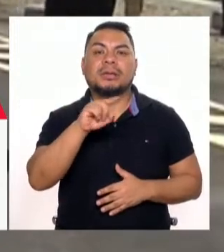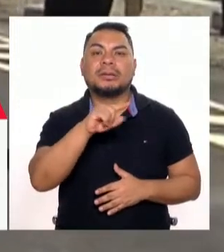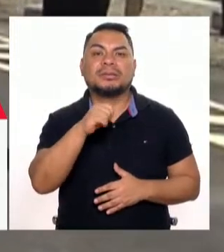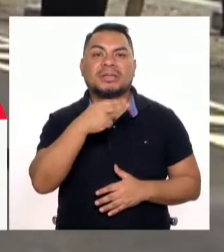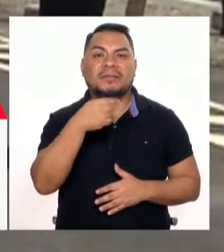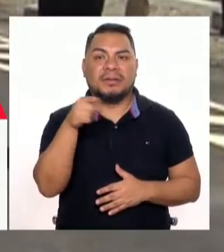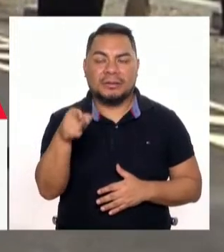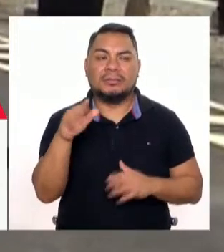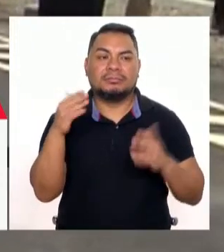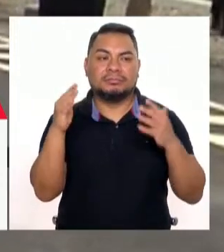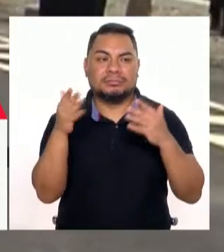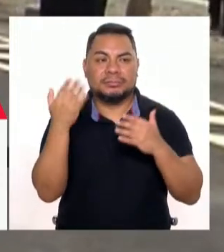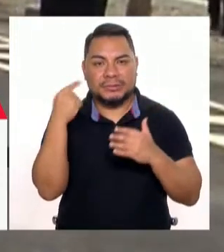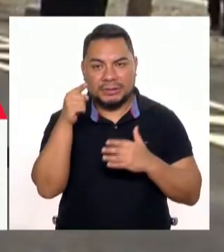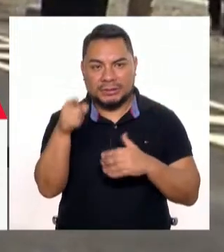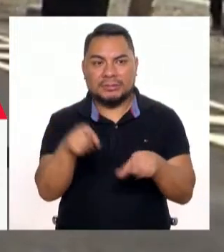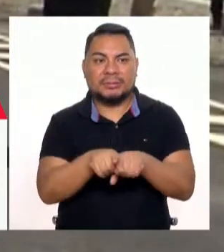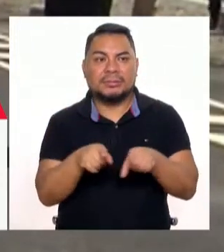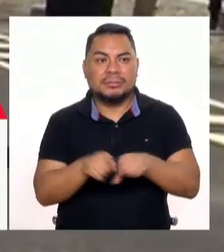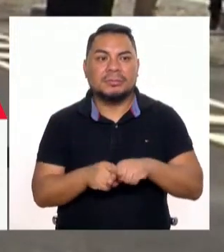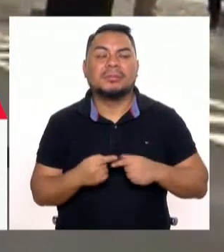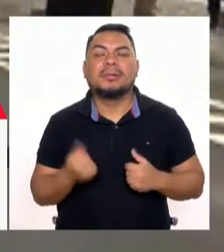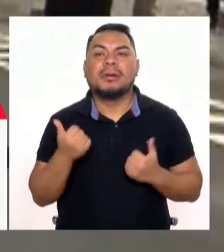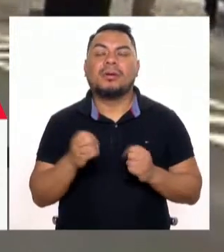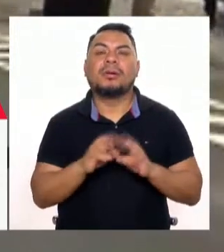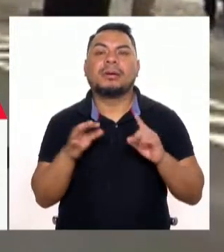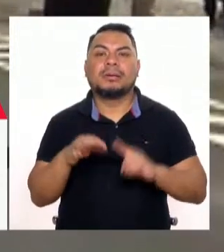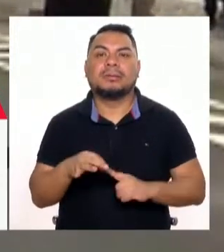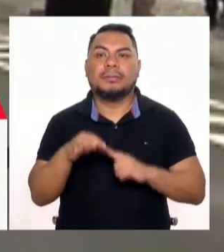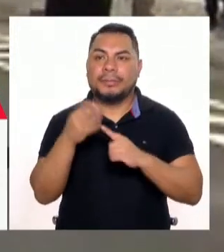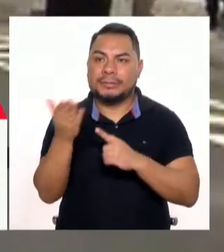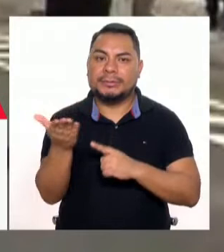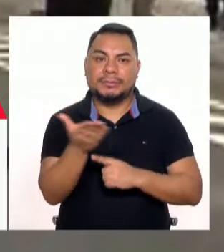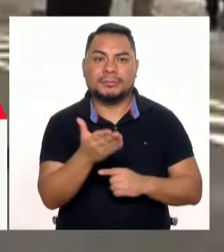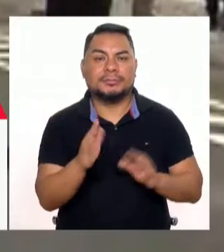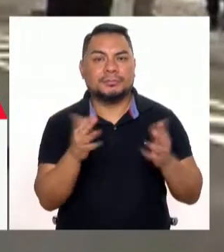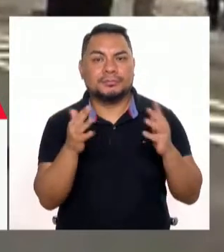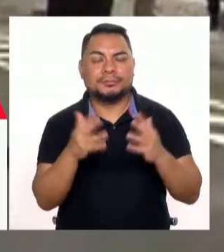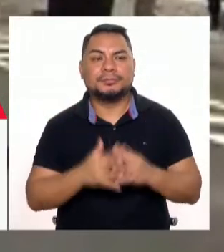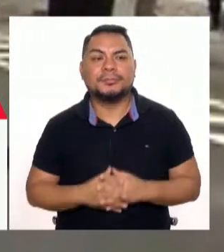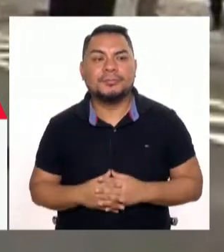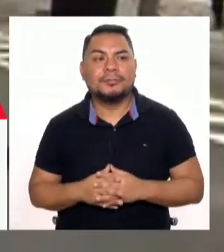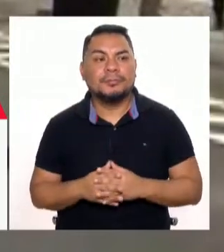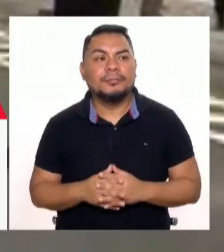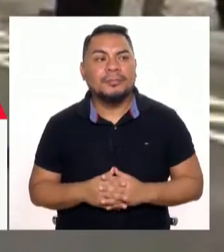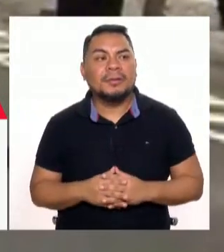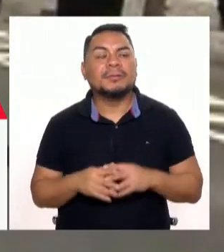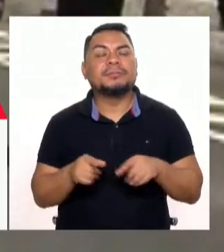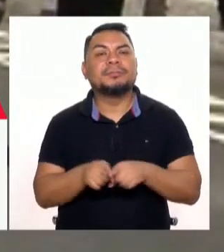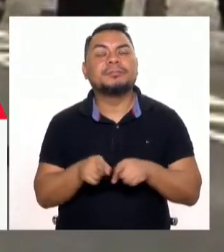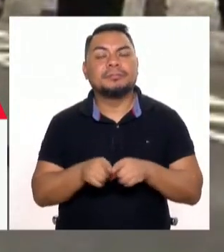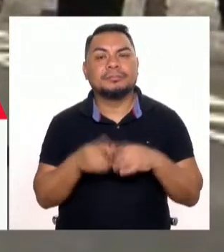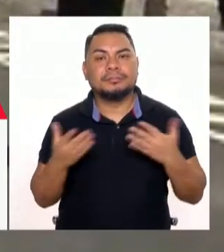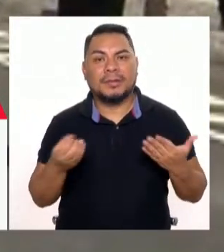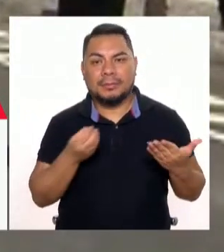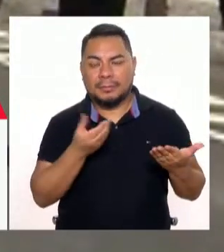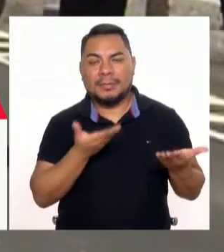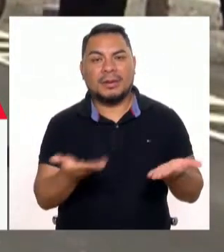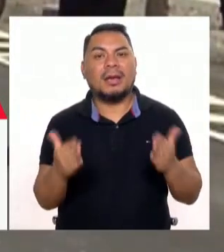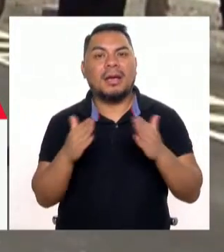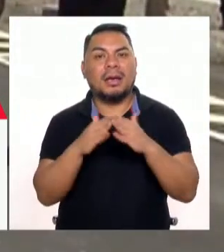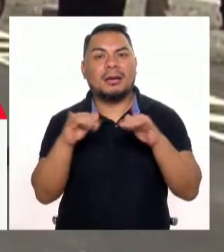nos hacía fuerte palmas para ella también en este día especial y como anfitriones de casa en este día